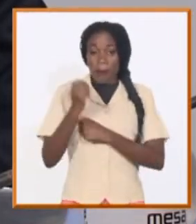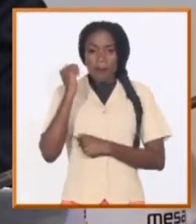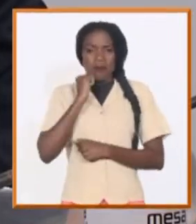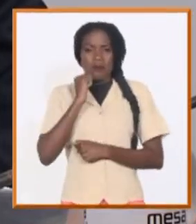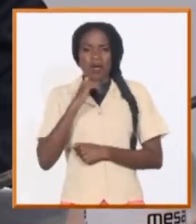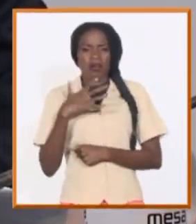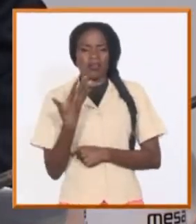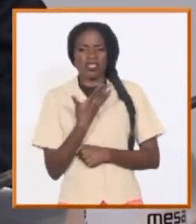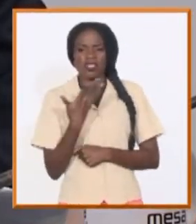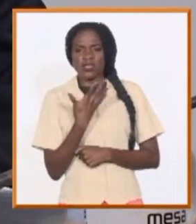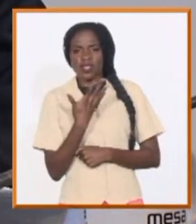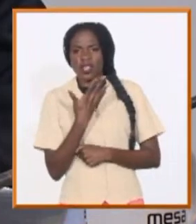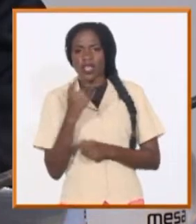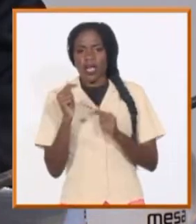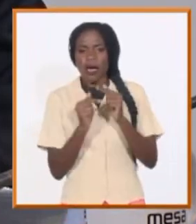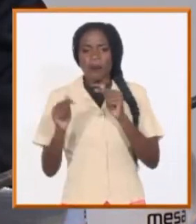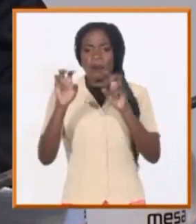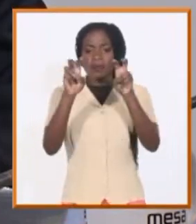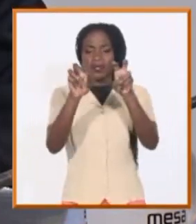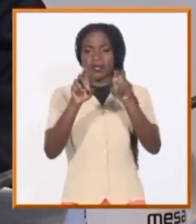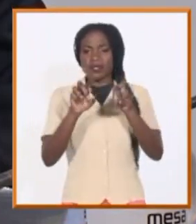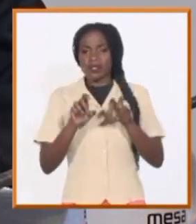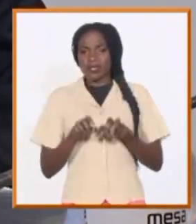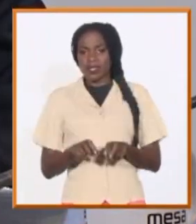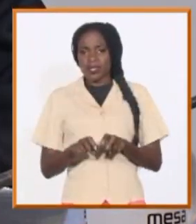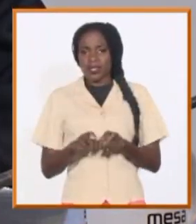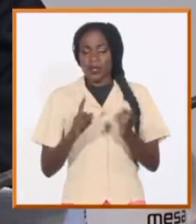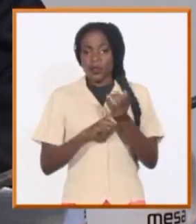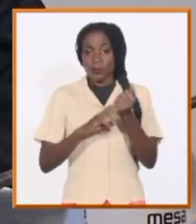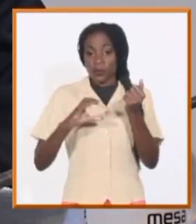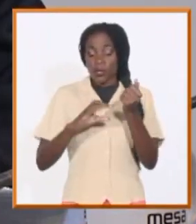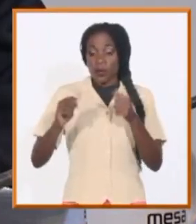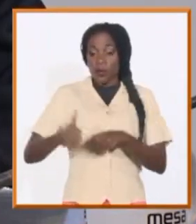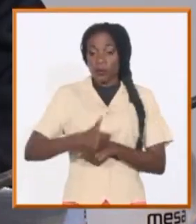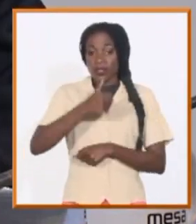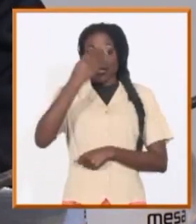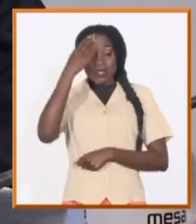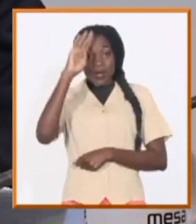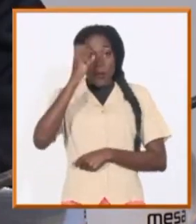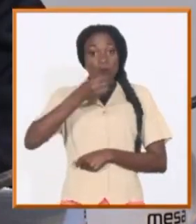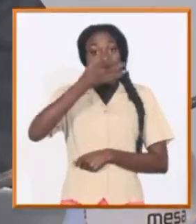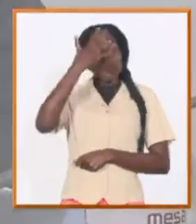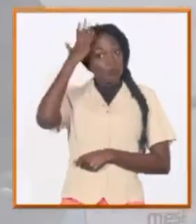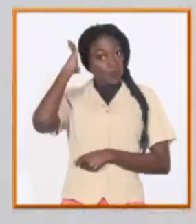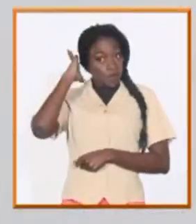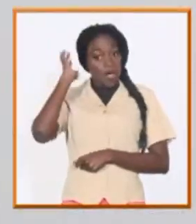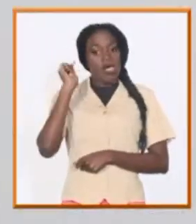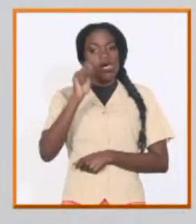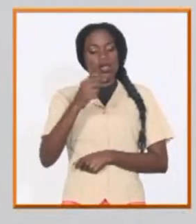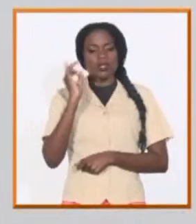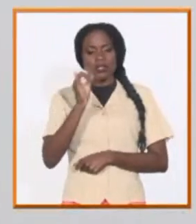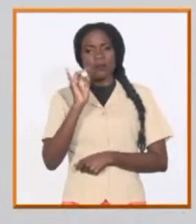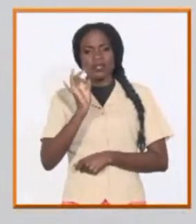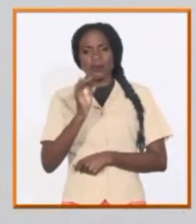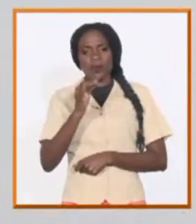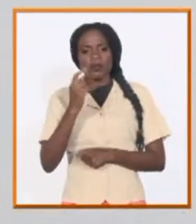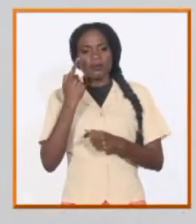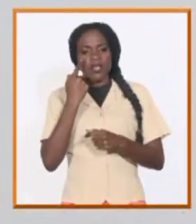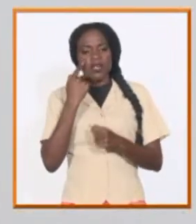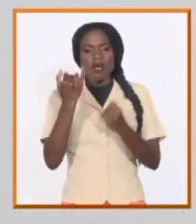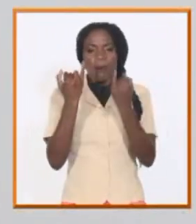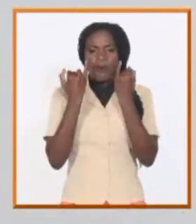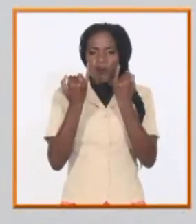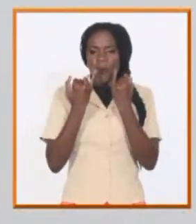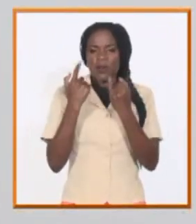particularmente al primer secretario del Comité Central del Partido Comunista de Cuba y presidente de la República, que en